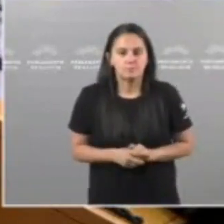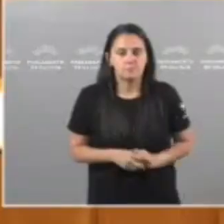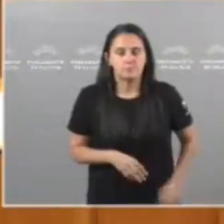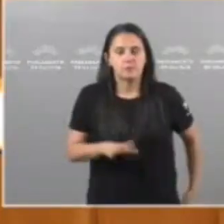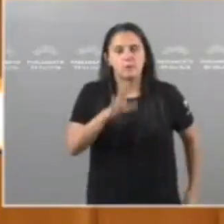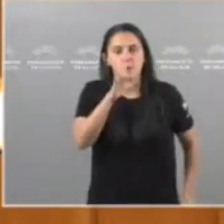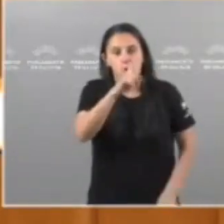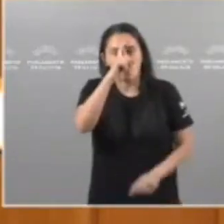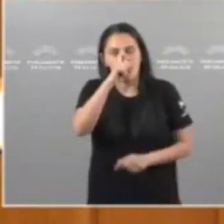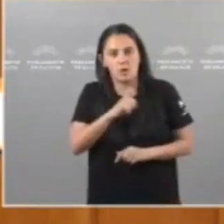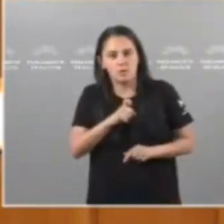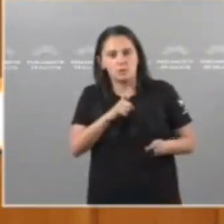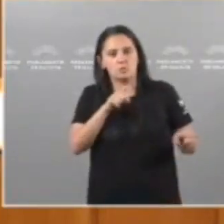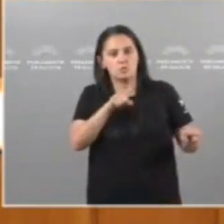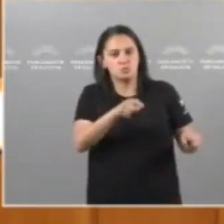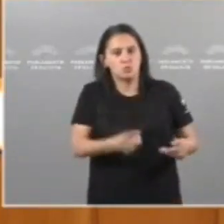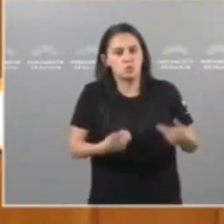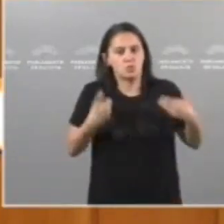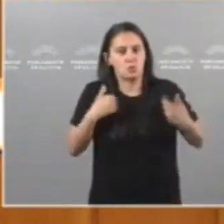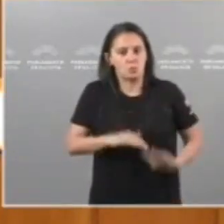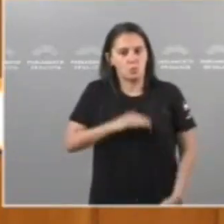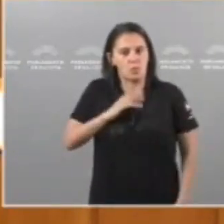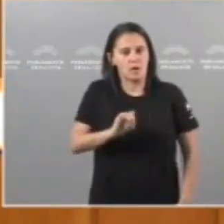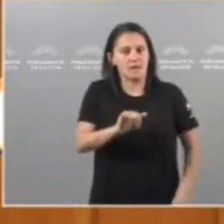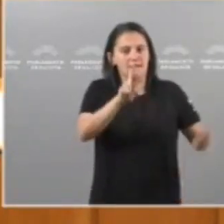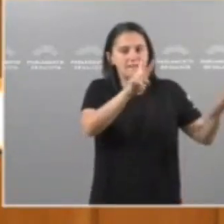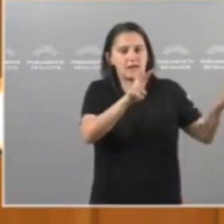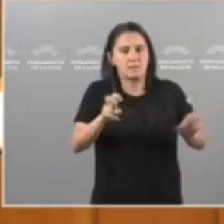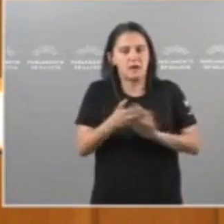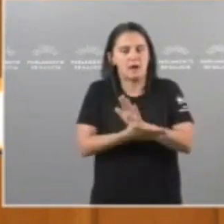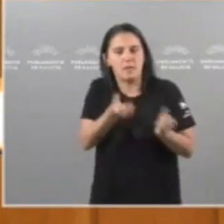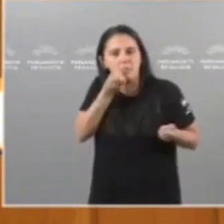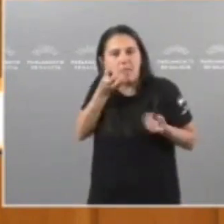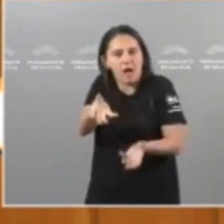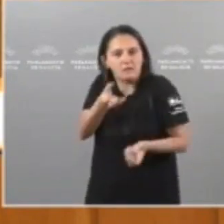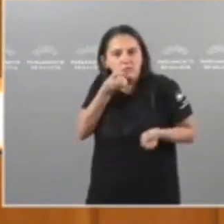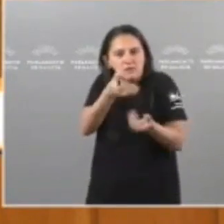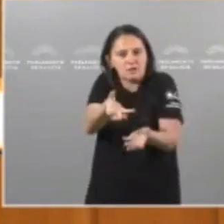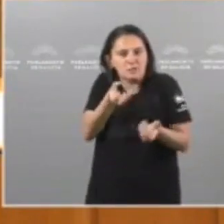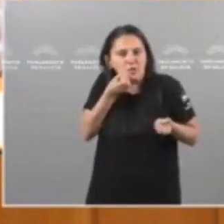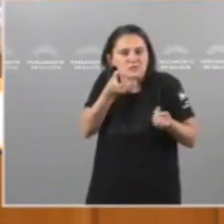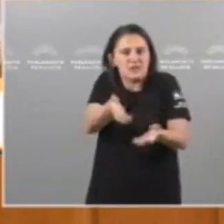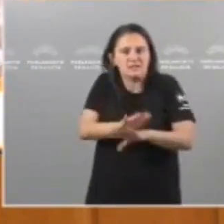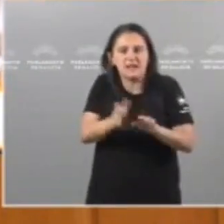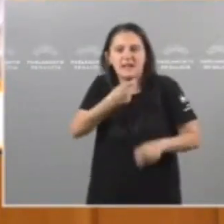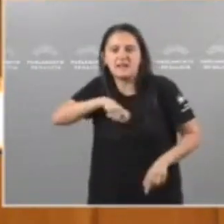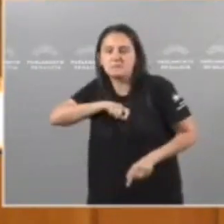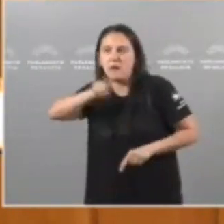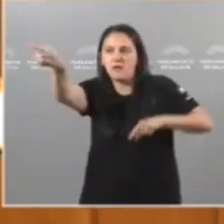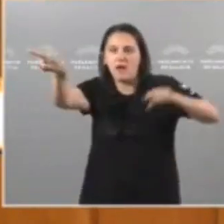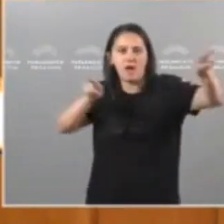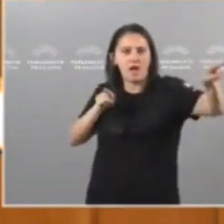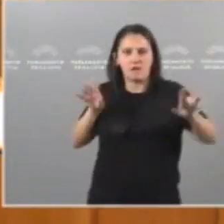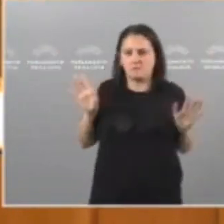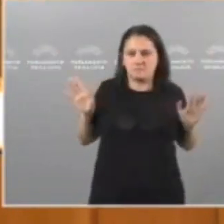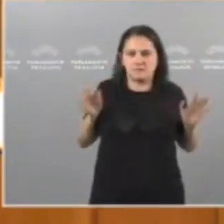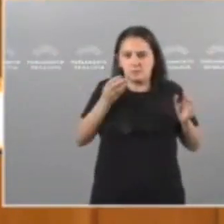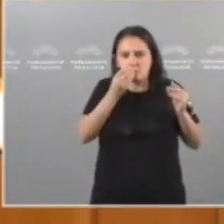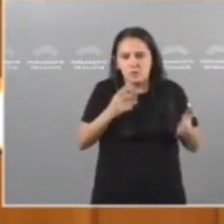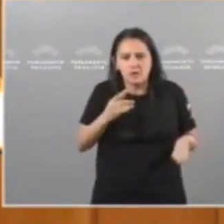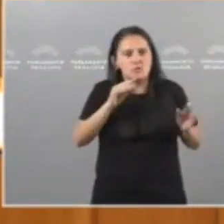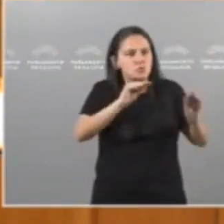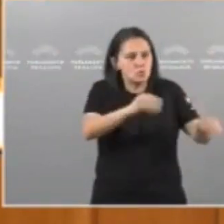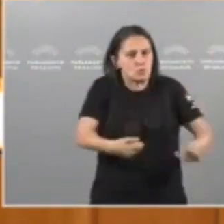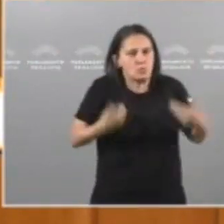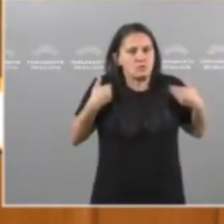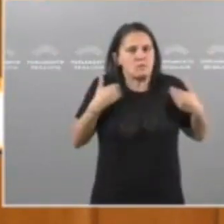Que recordo que teñen competencia propia en materia de sanidade, porque vostede me fala de datos, España, non sei que, non sei canto, vale. Teñen competencia propia